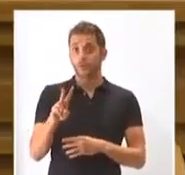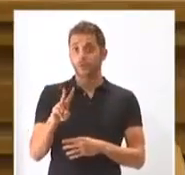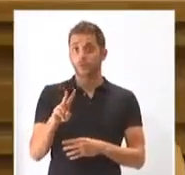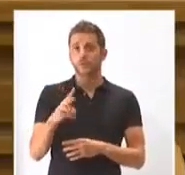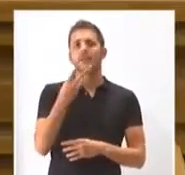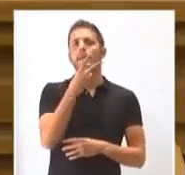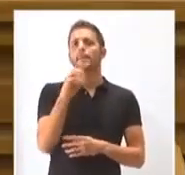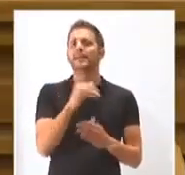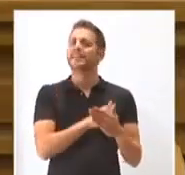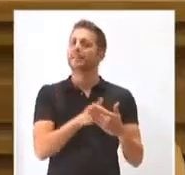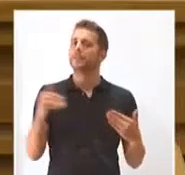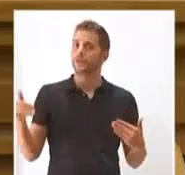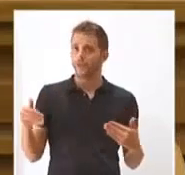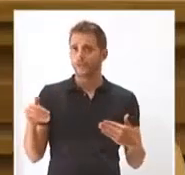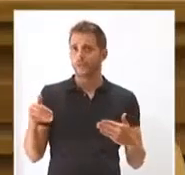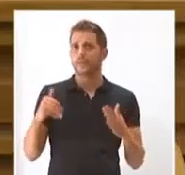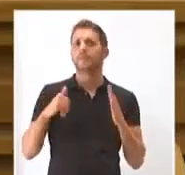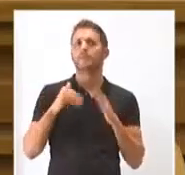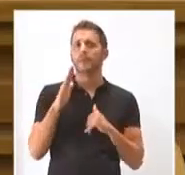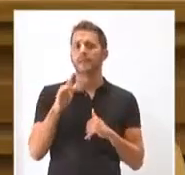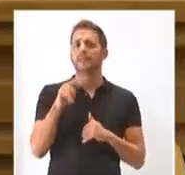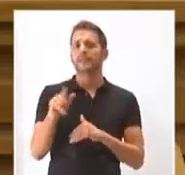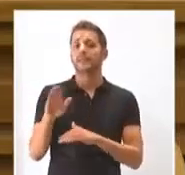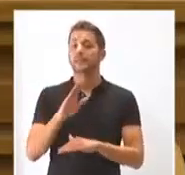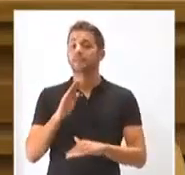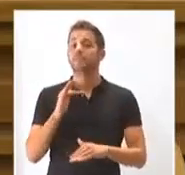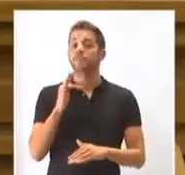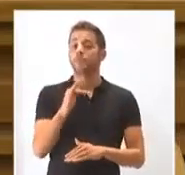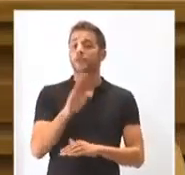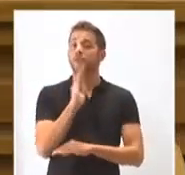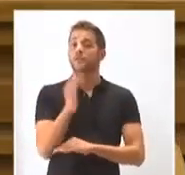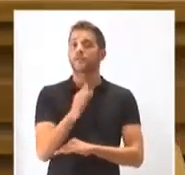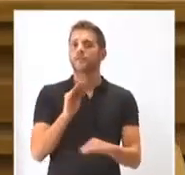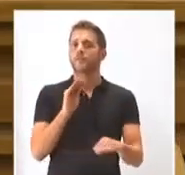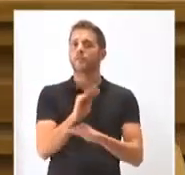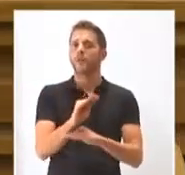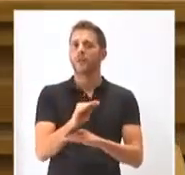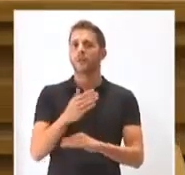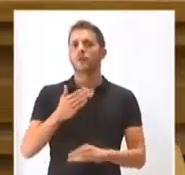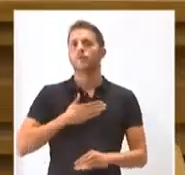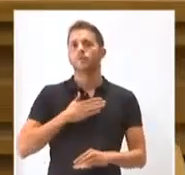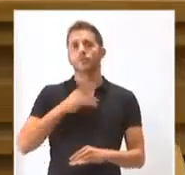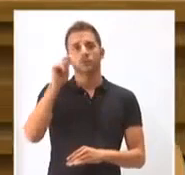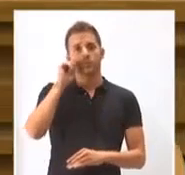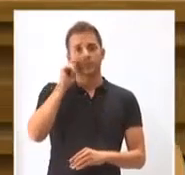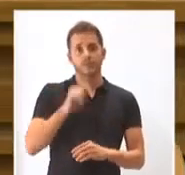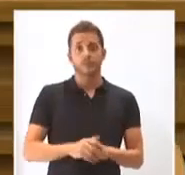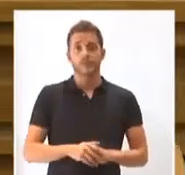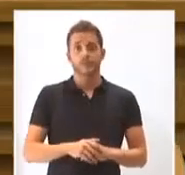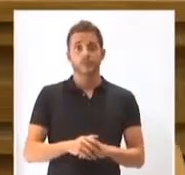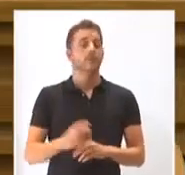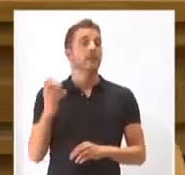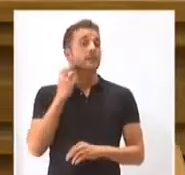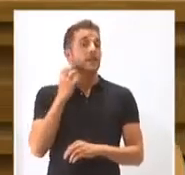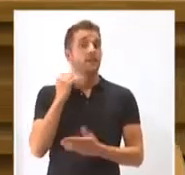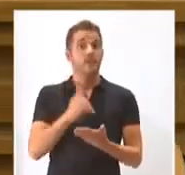20 millones en buena medida afectará mucho también esta provincia al patrimonio turístico en talavera el